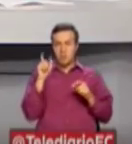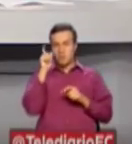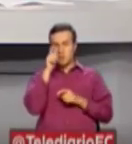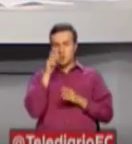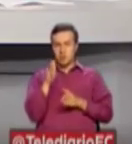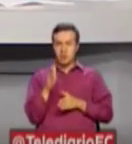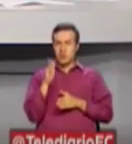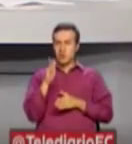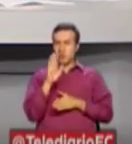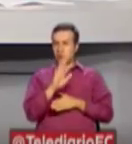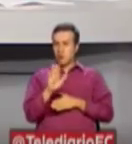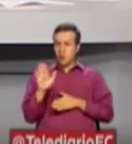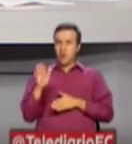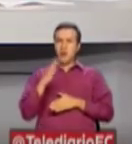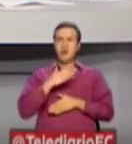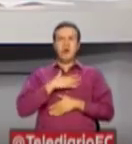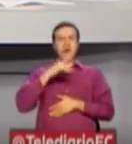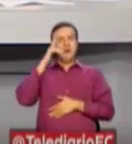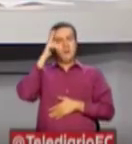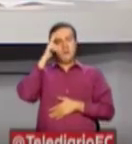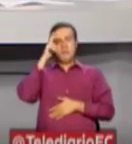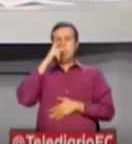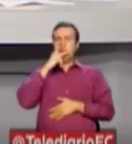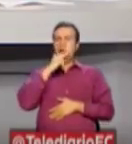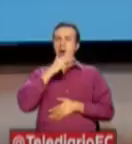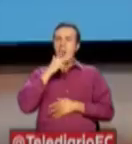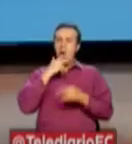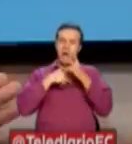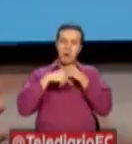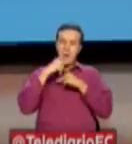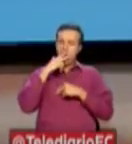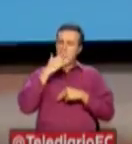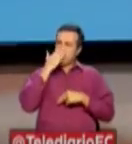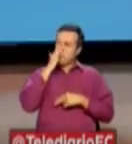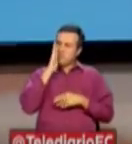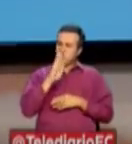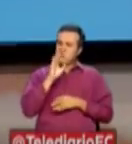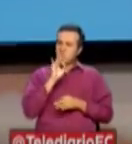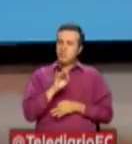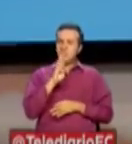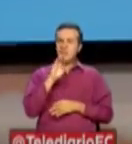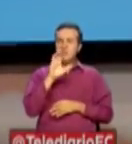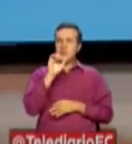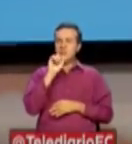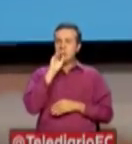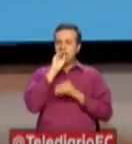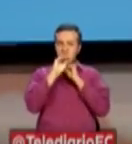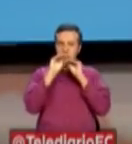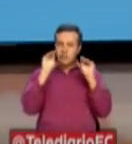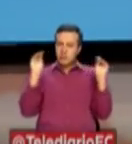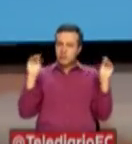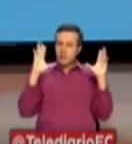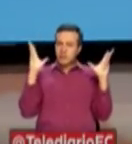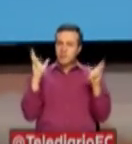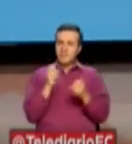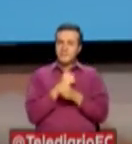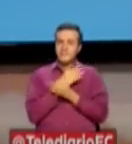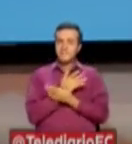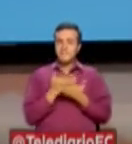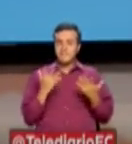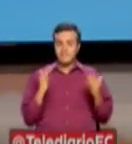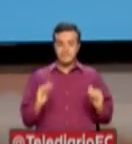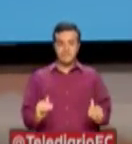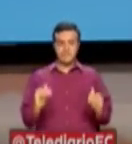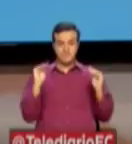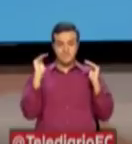fiscalía está llevando adelante yo creo que eso es completamente falso y se lo dije frontalmente a carlos bacca porque me parece de que los funcionarios nos pueden dar por